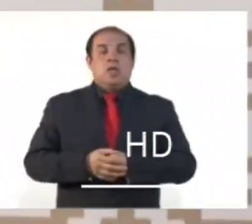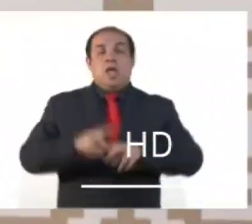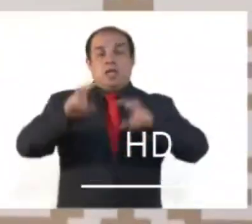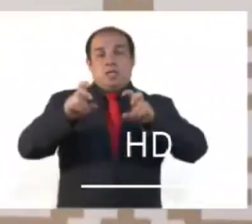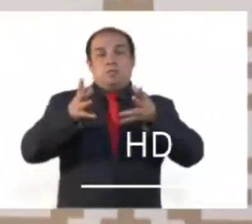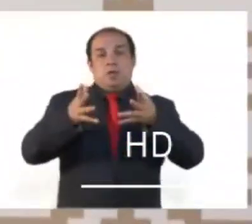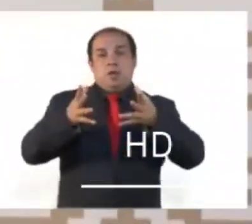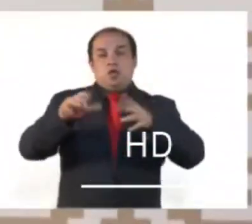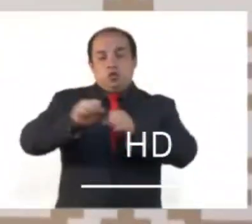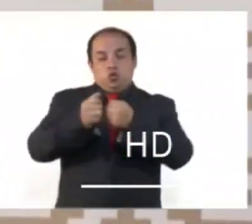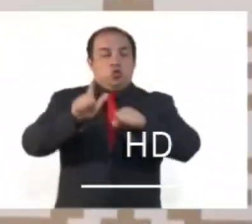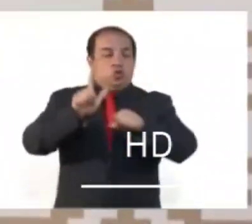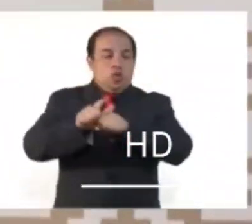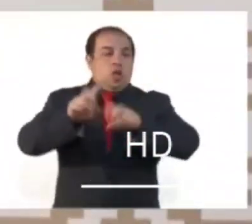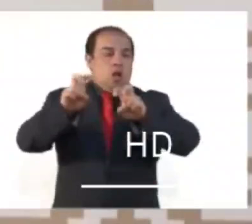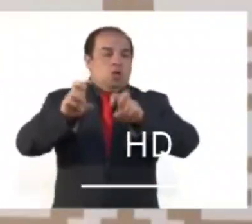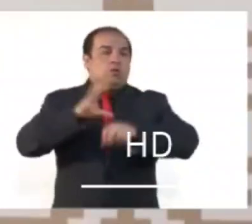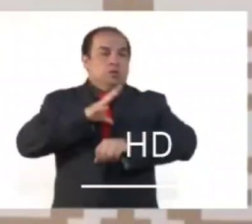connotaciones sociales que tiene el tema,